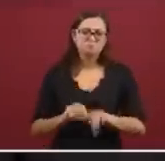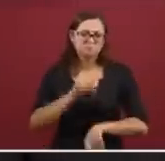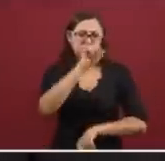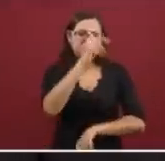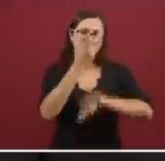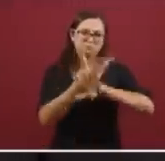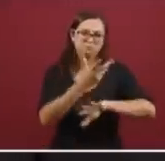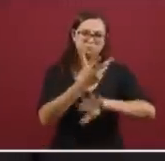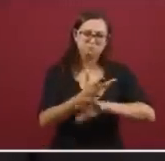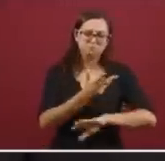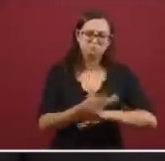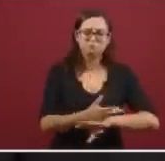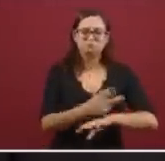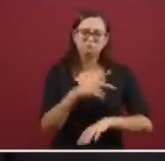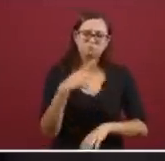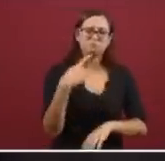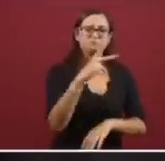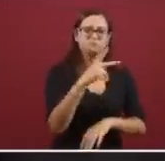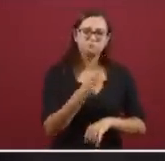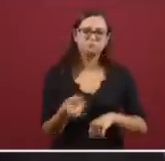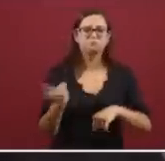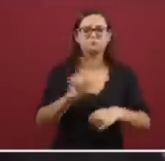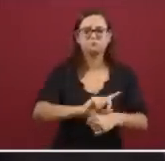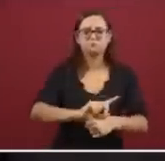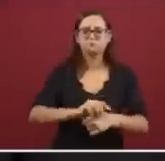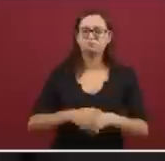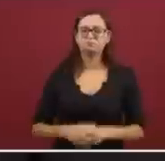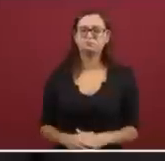Estados Unidos y